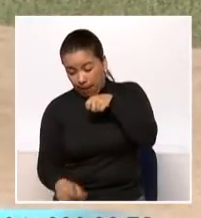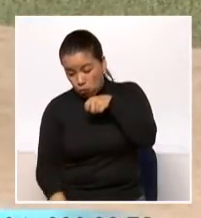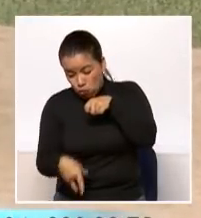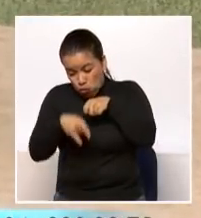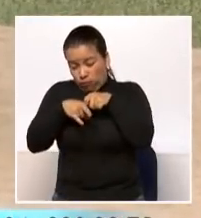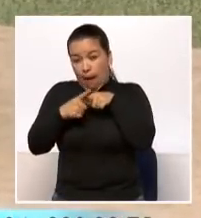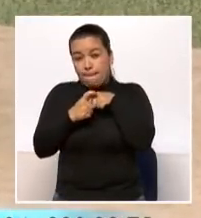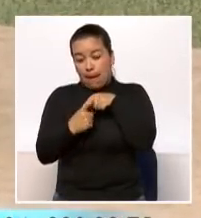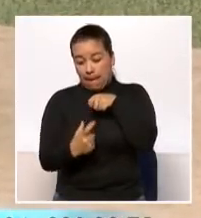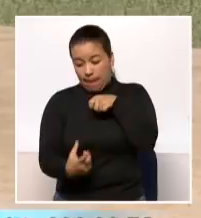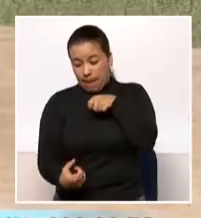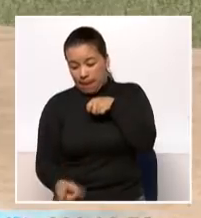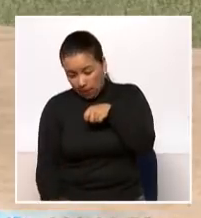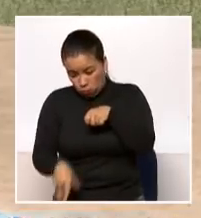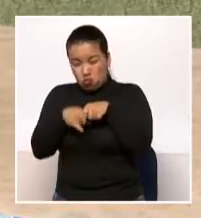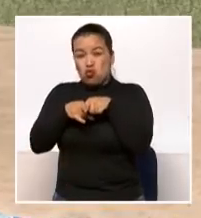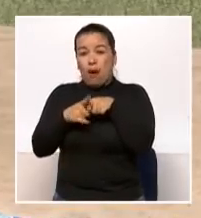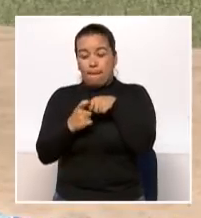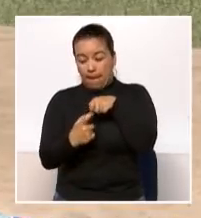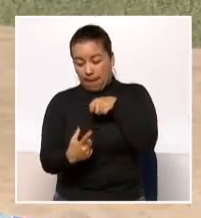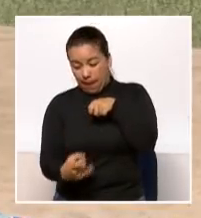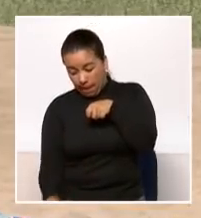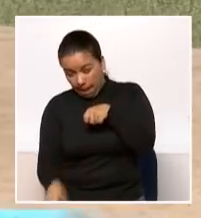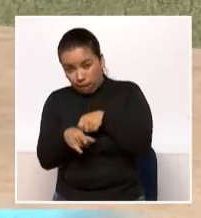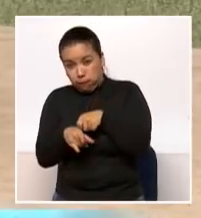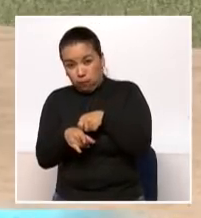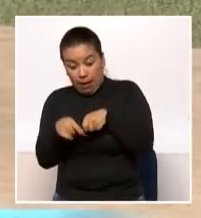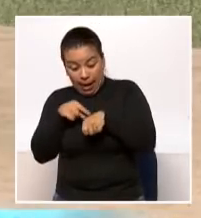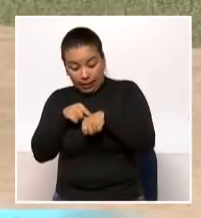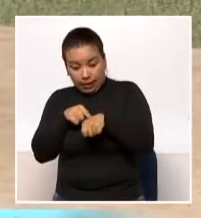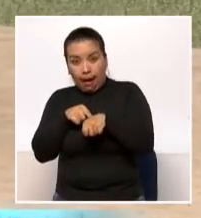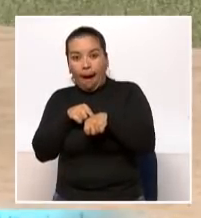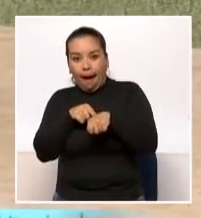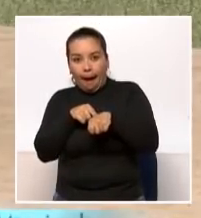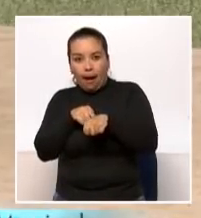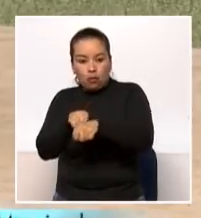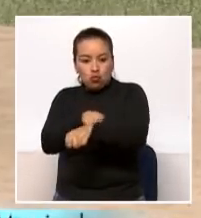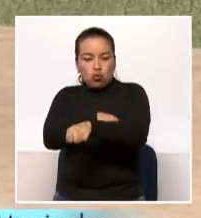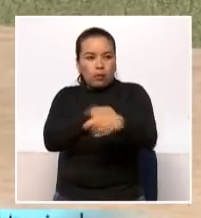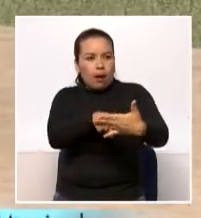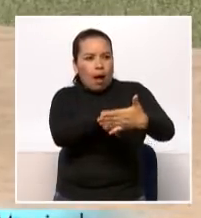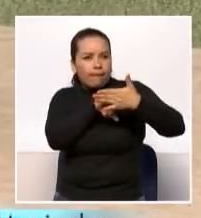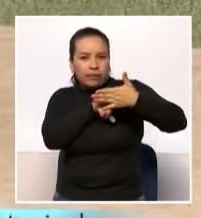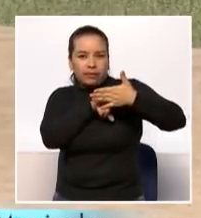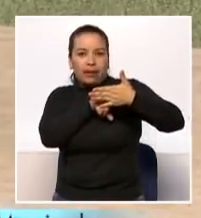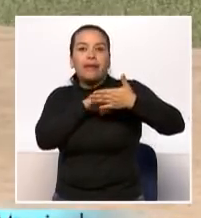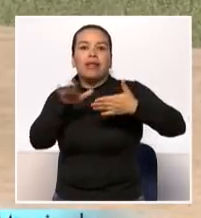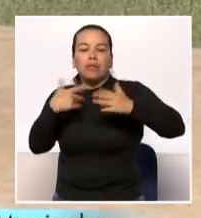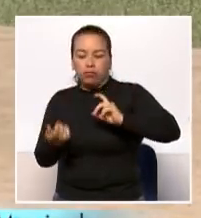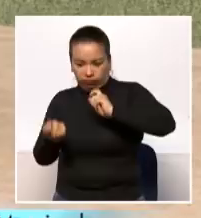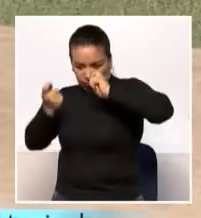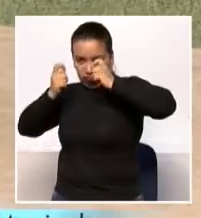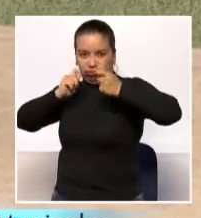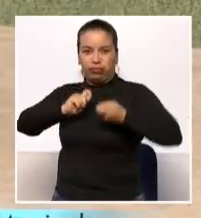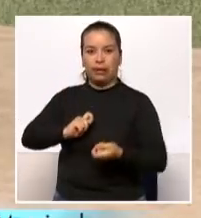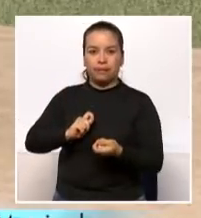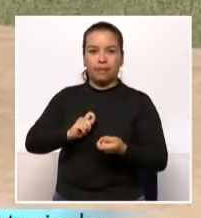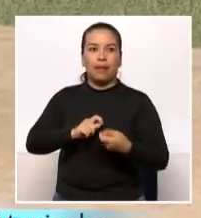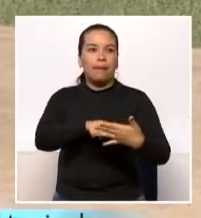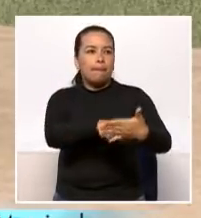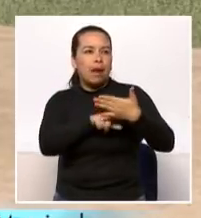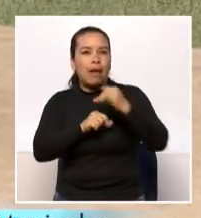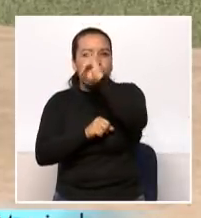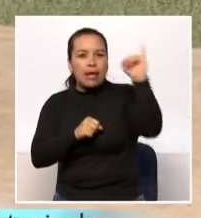transductor capta la señal de la onda mecánica y después la transforma para producir una